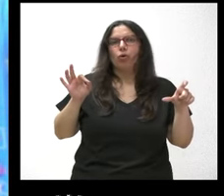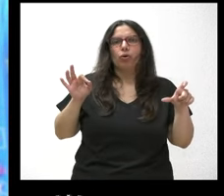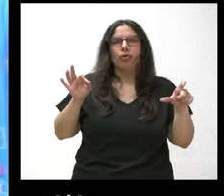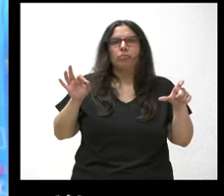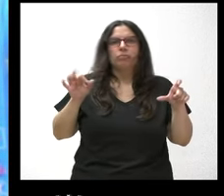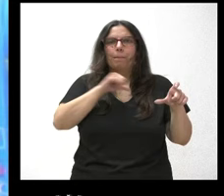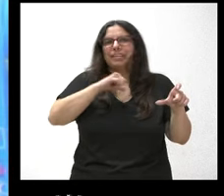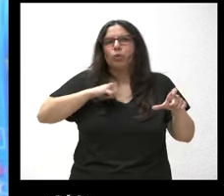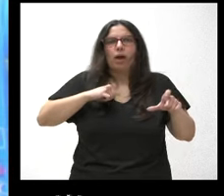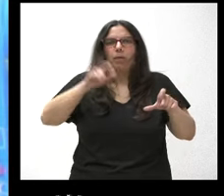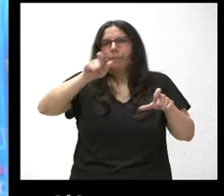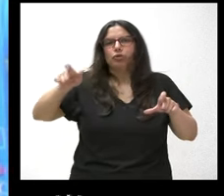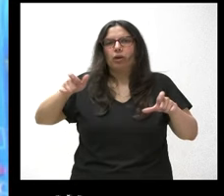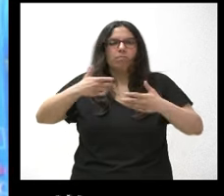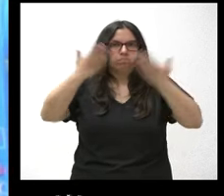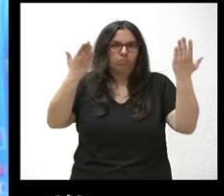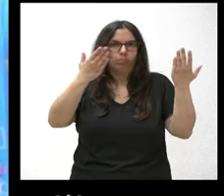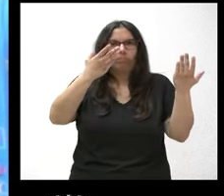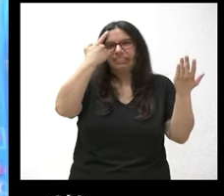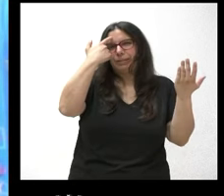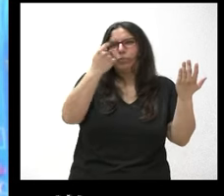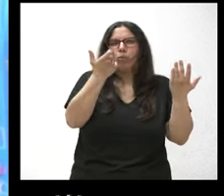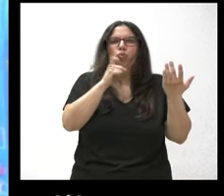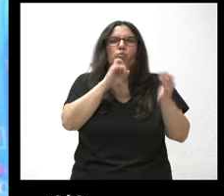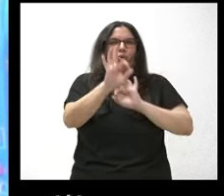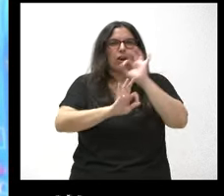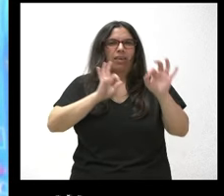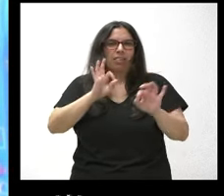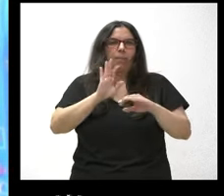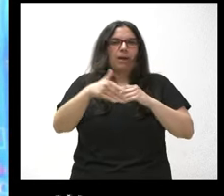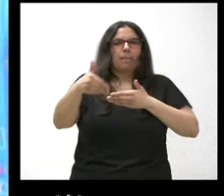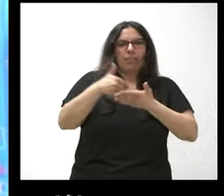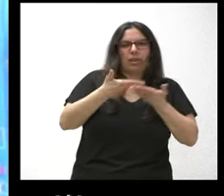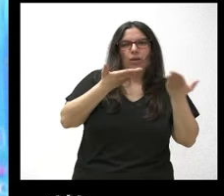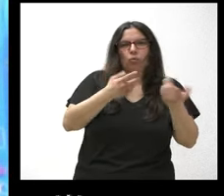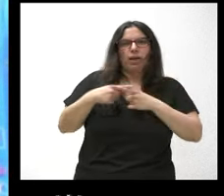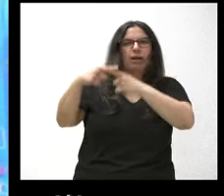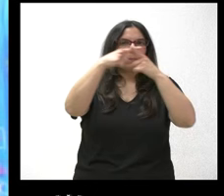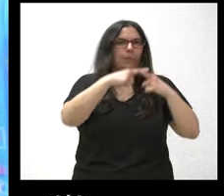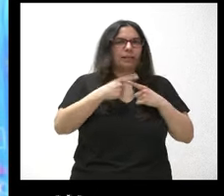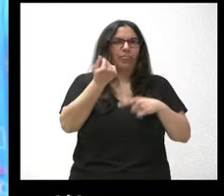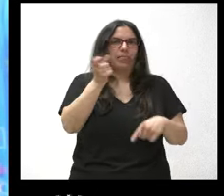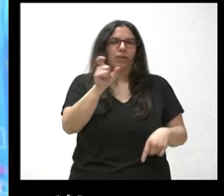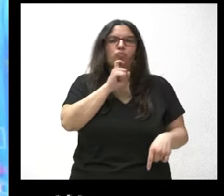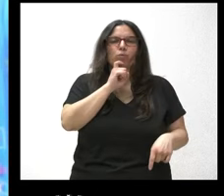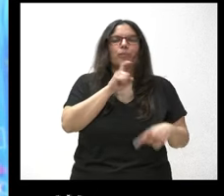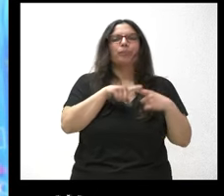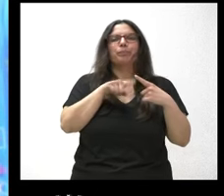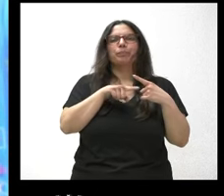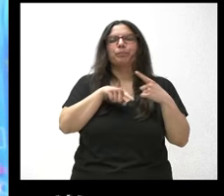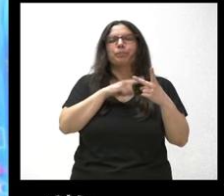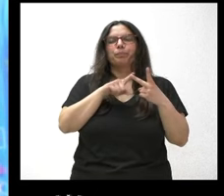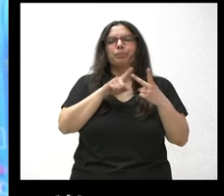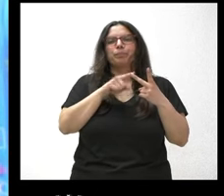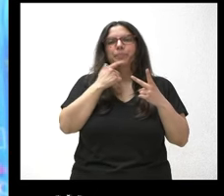particular. Por conocer un poco cómo se va a articular este reparto del dinero en el que nos ha informado. Por